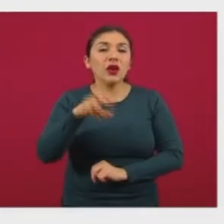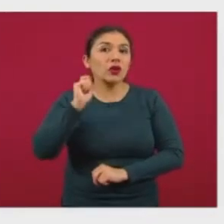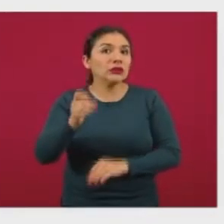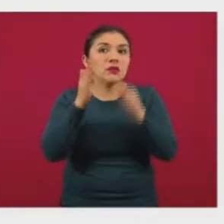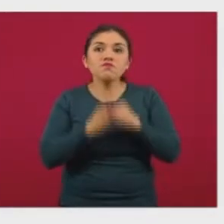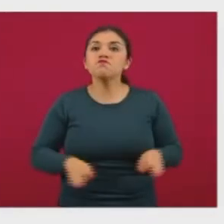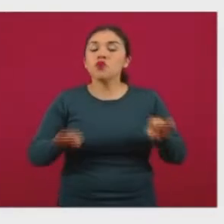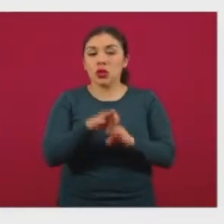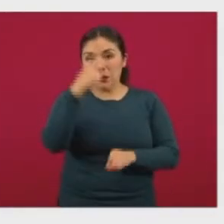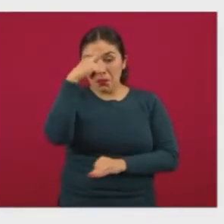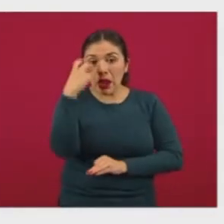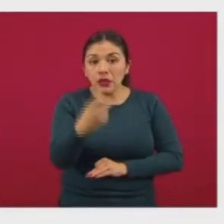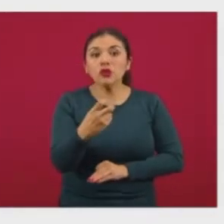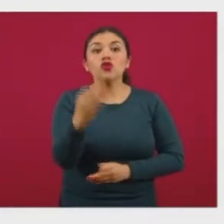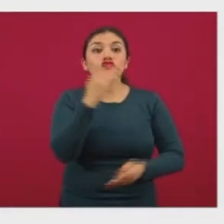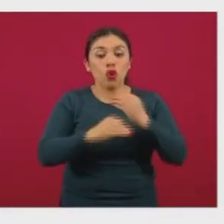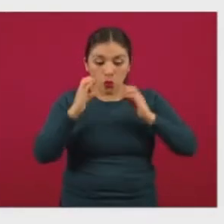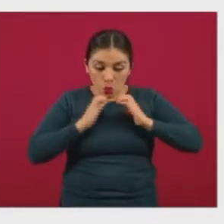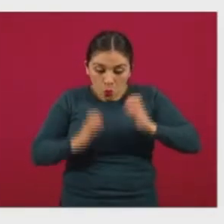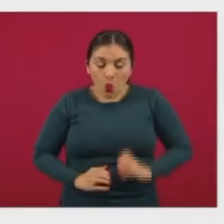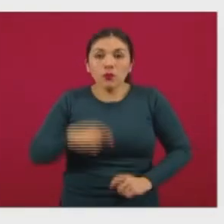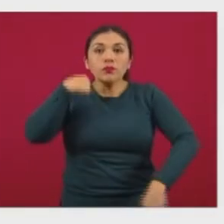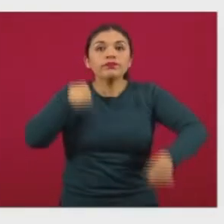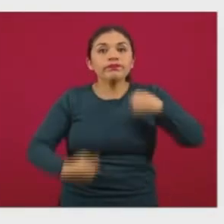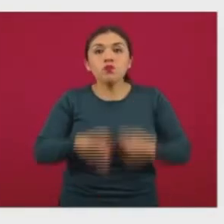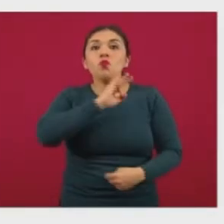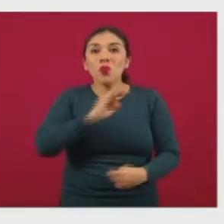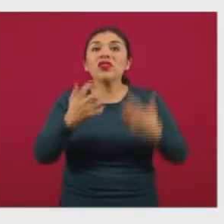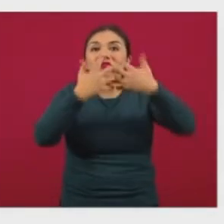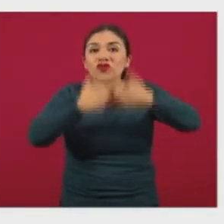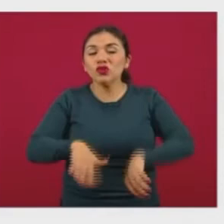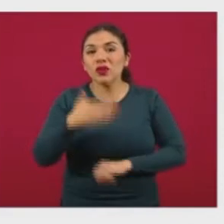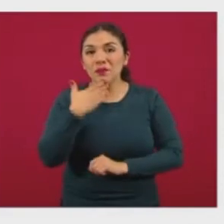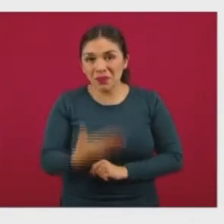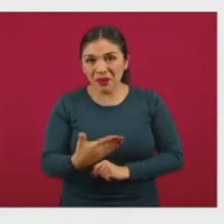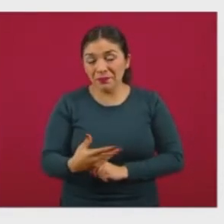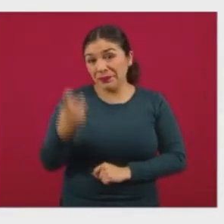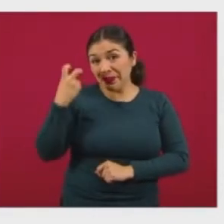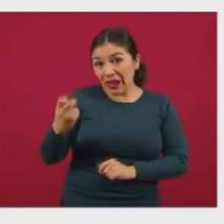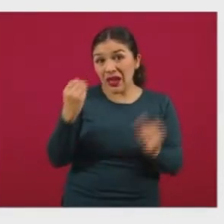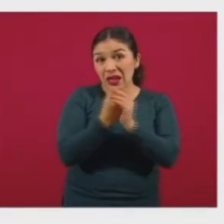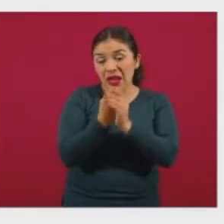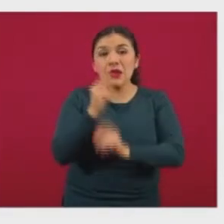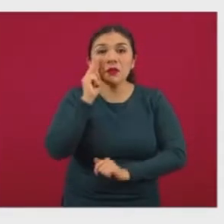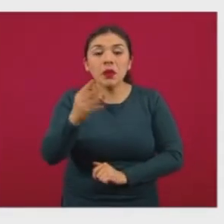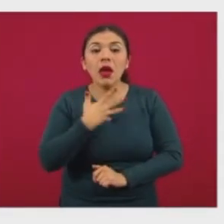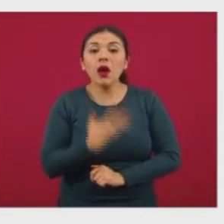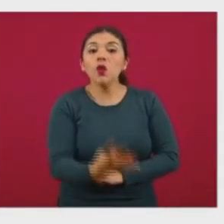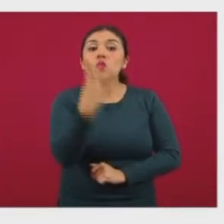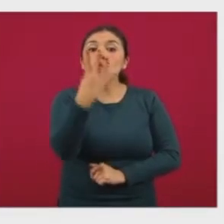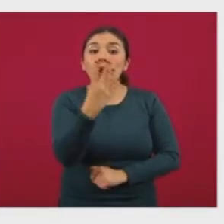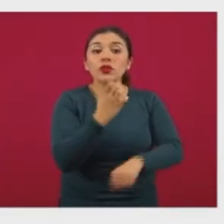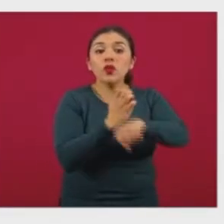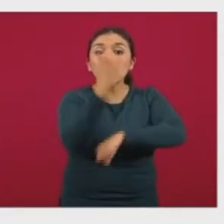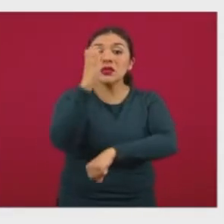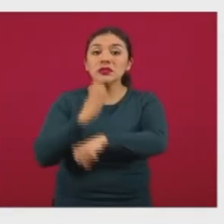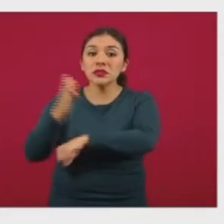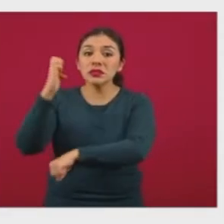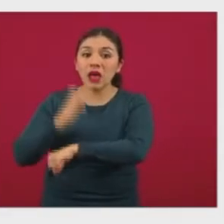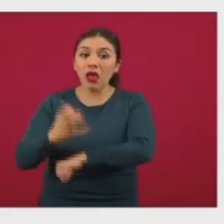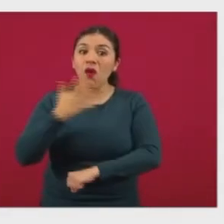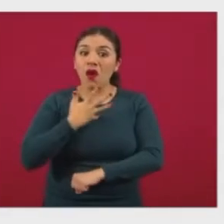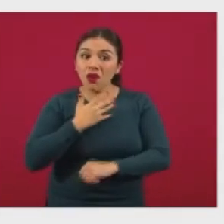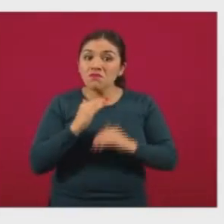para que todos los órganos del cuerpo funcionen. Y en este caso, bueno, tenemos 4 entidades que en su momento